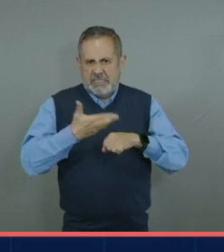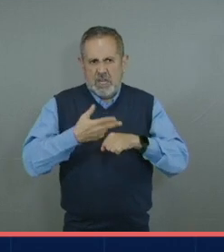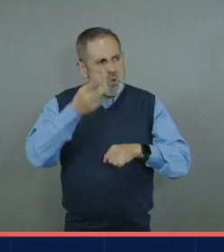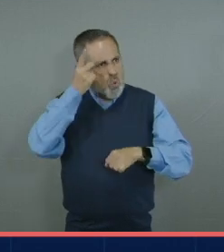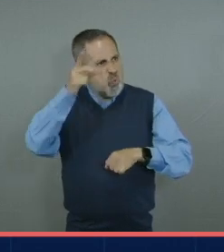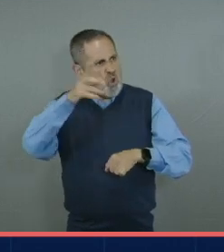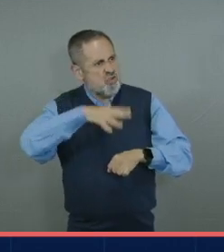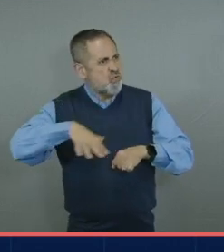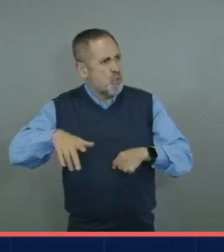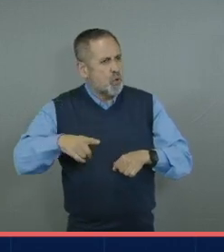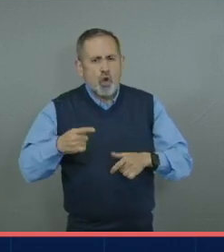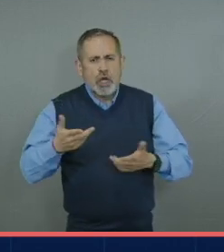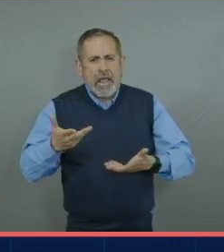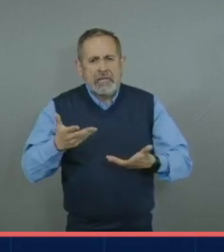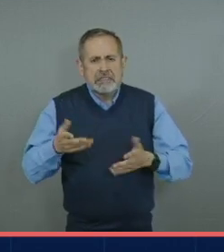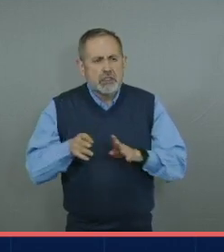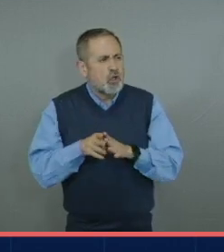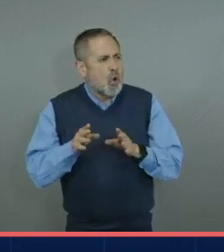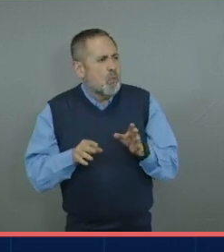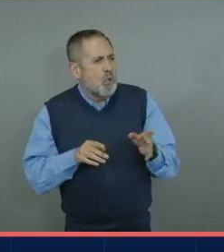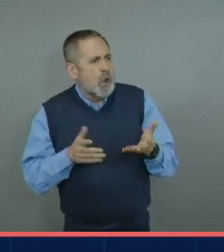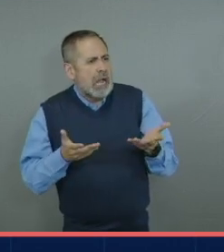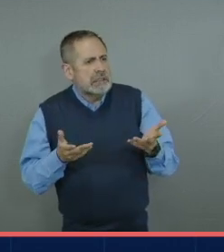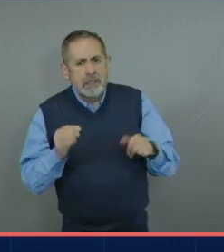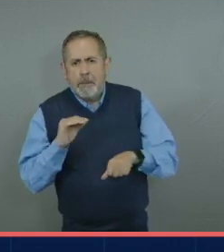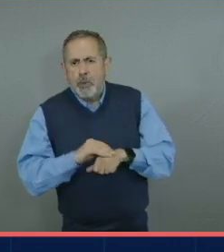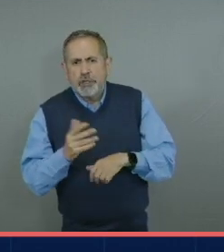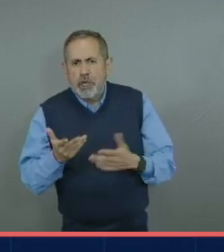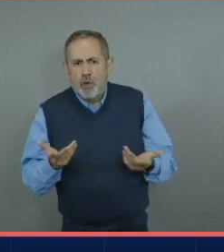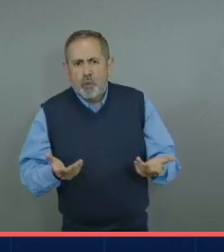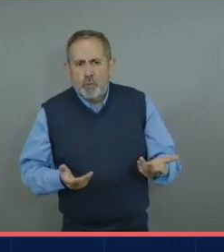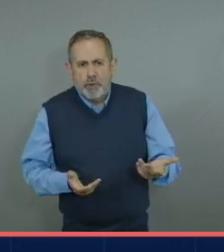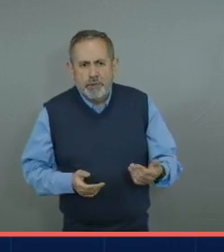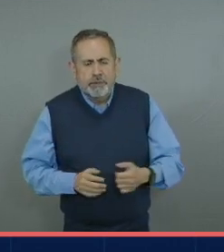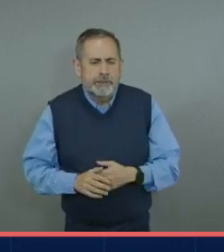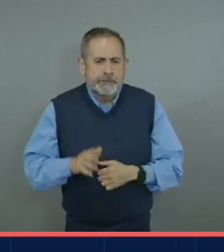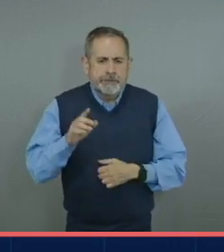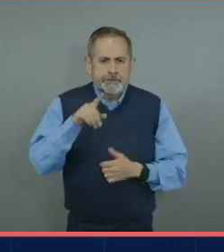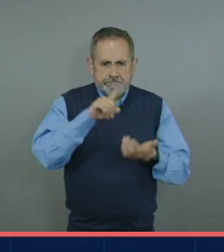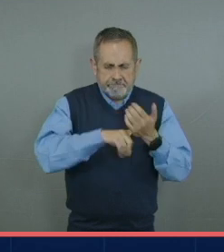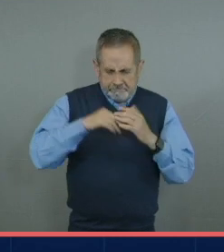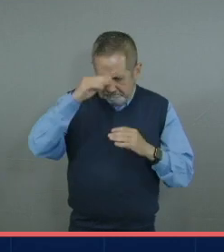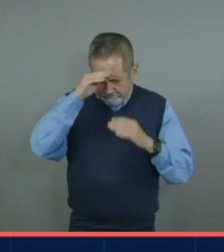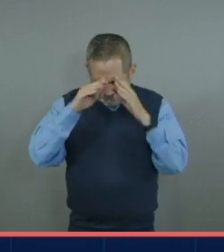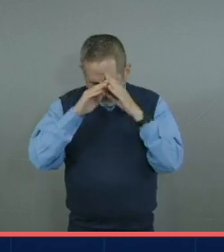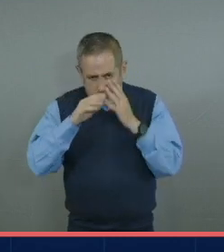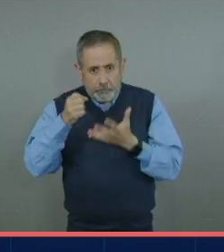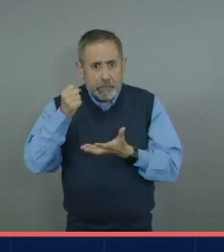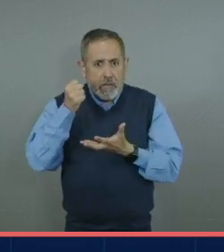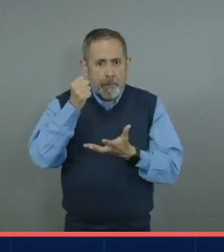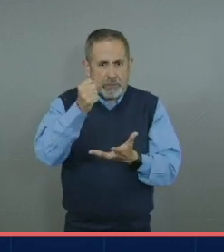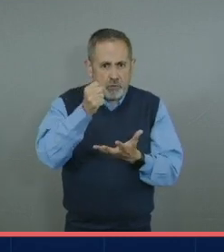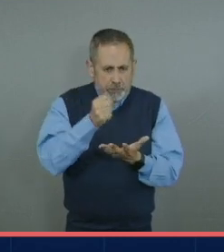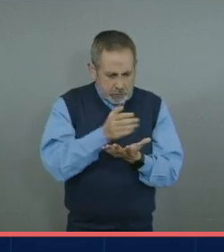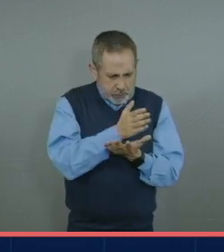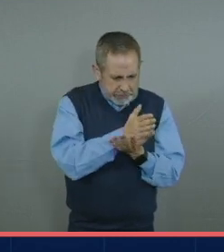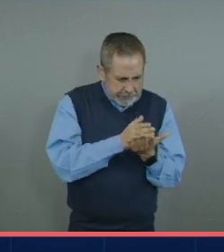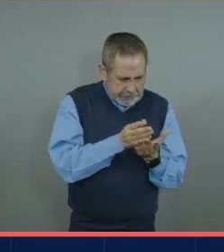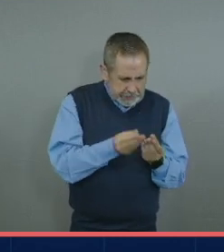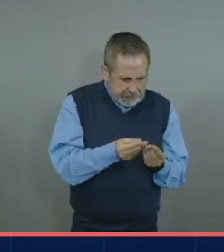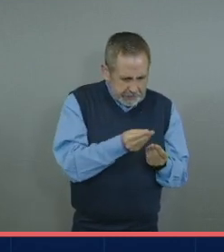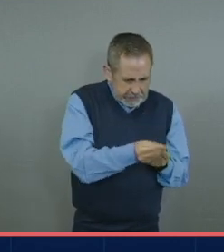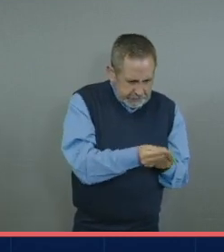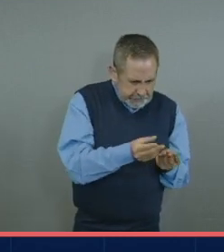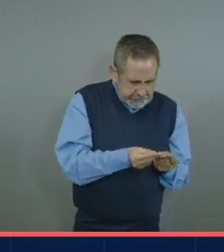Pues es muy sencillo. Los empresarios, para empezar, crean presupuestos. Es decir, siempre están al tanto de